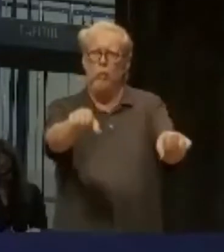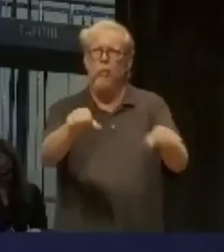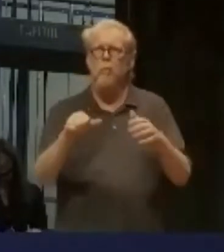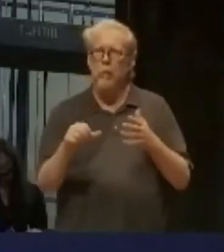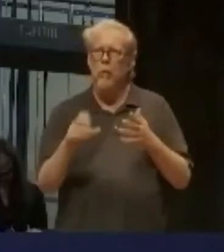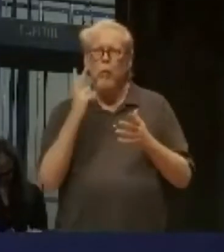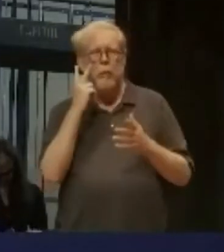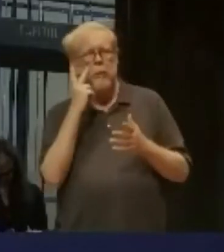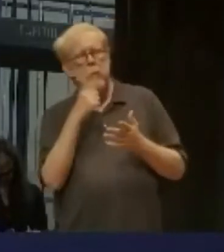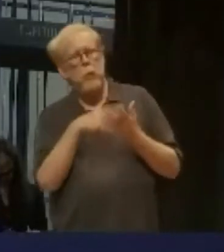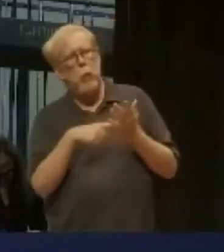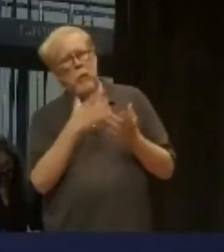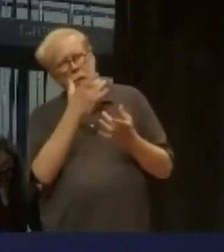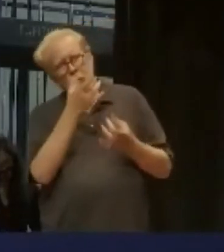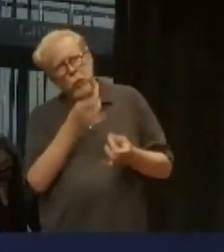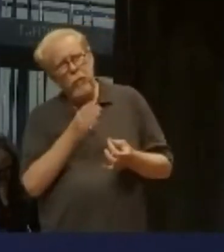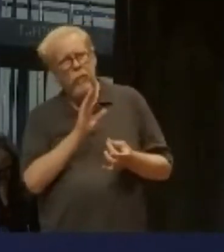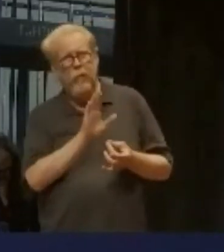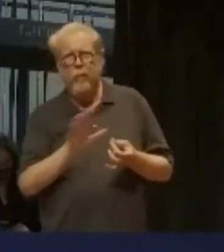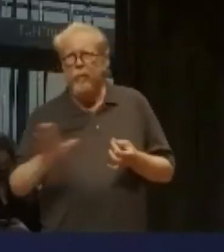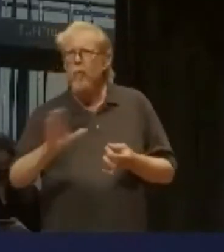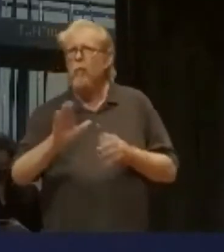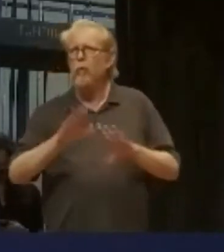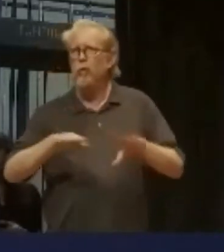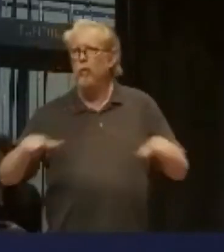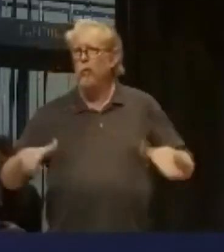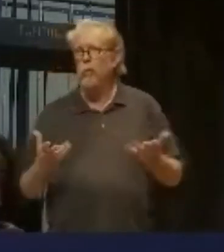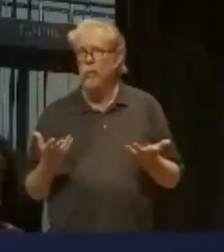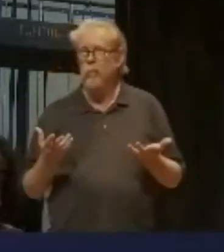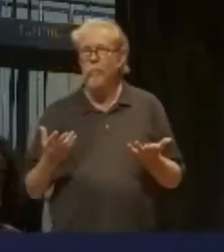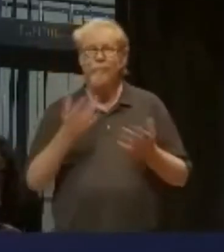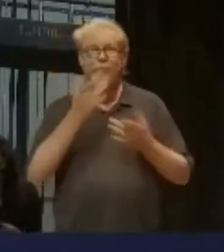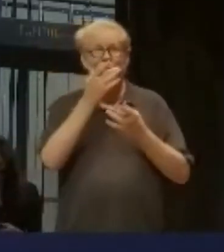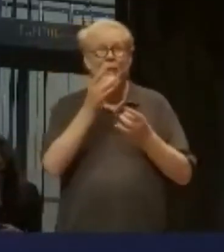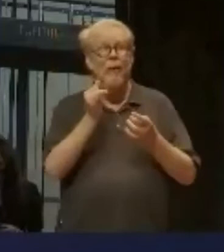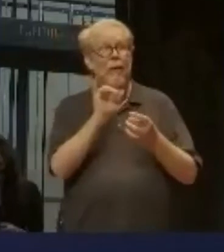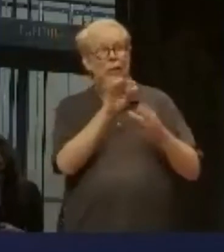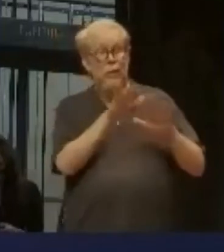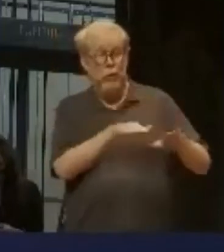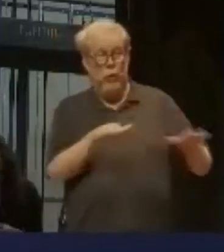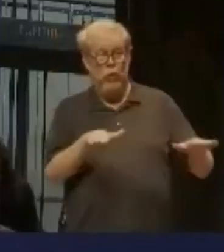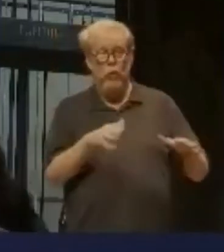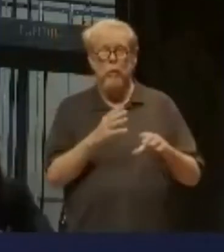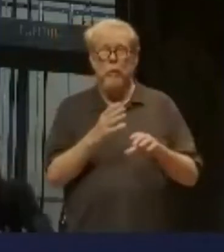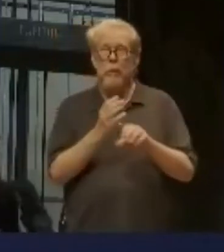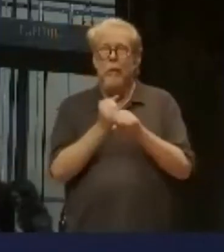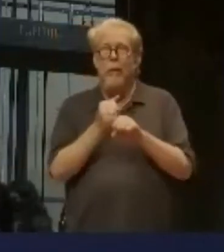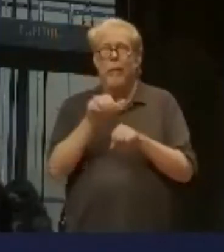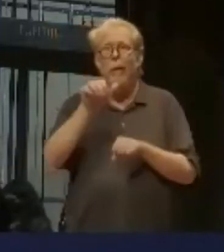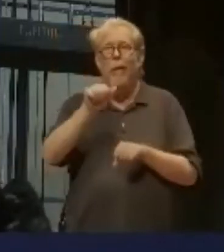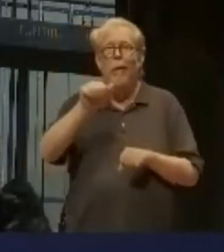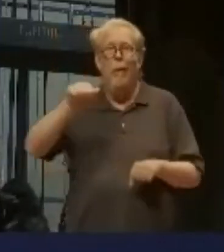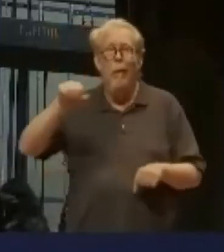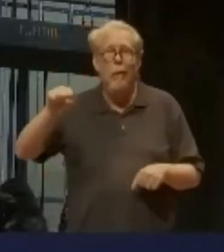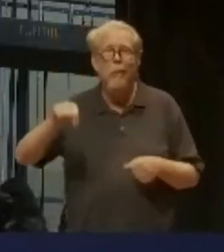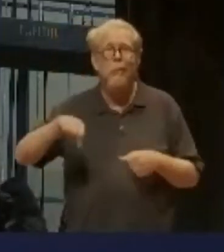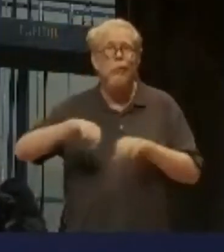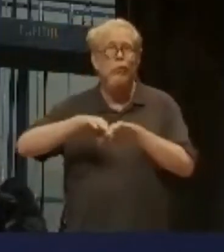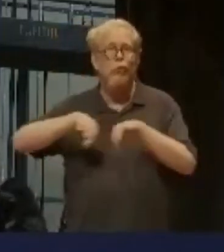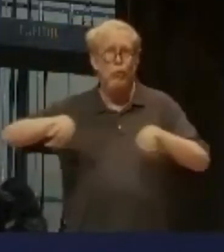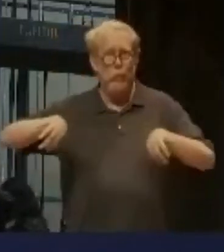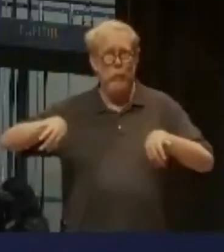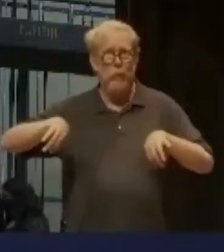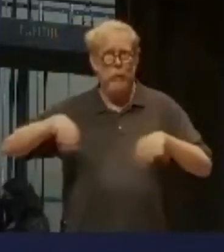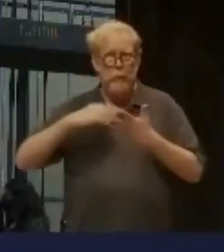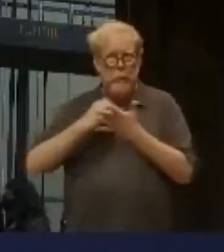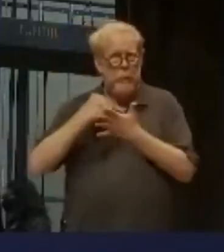que vean cuál es su interés. Y lo maravilloso de estos programas es de que estos son niños que van a recibir sus